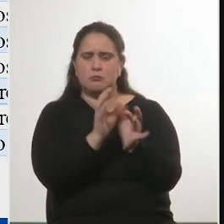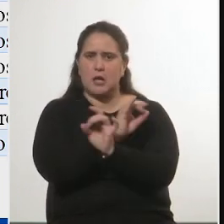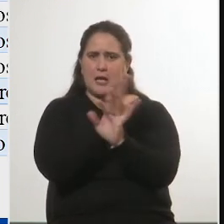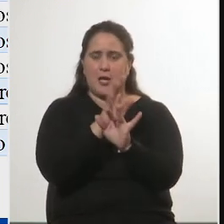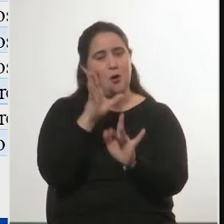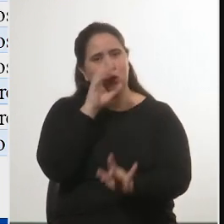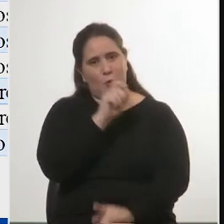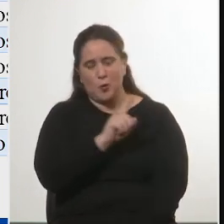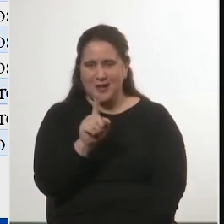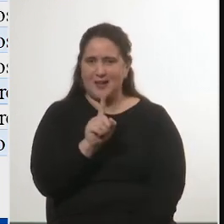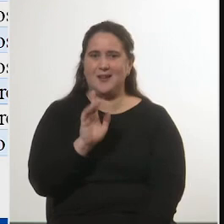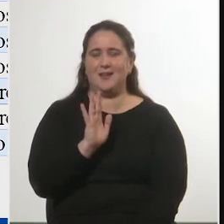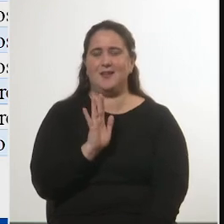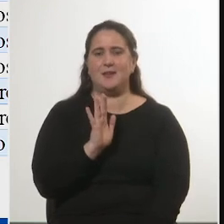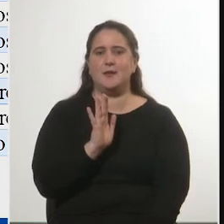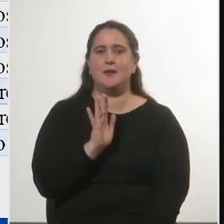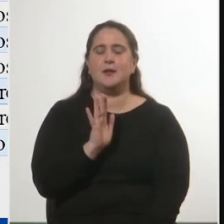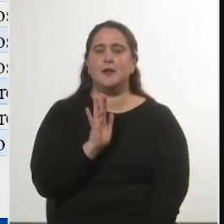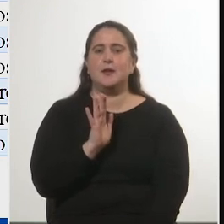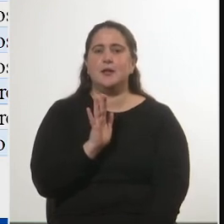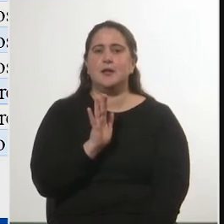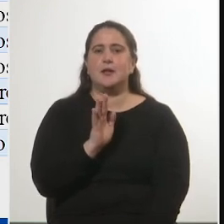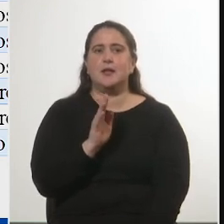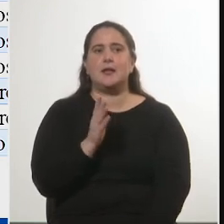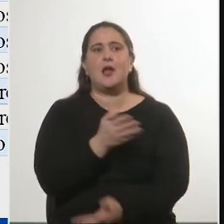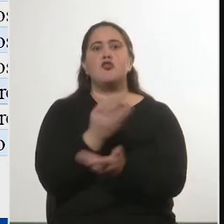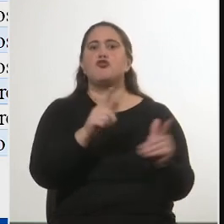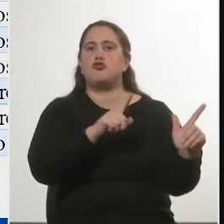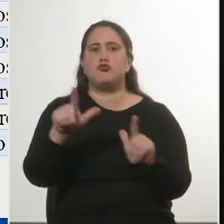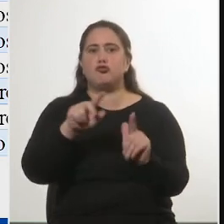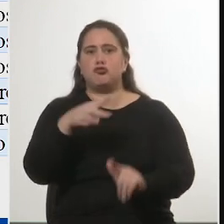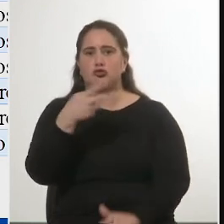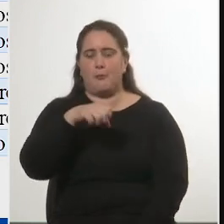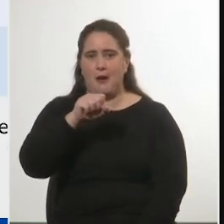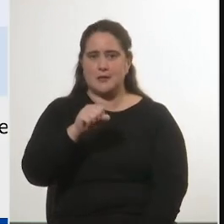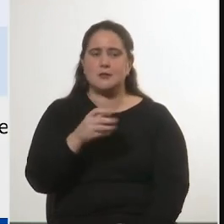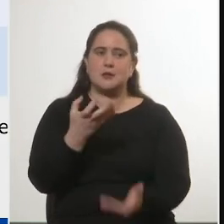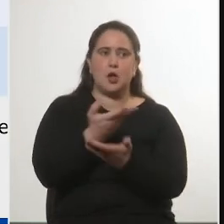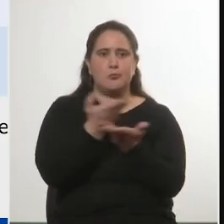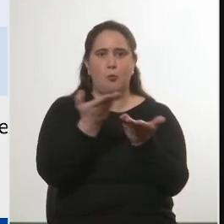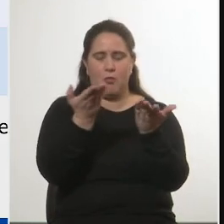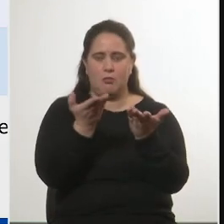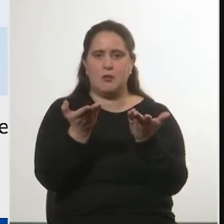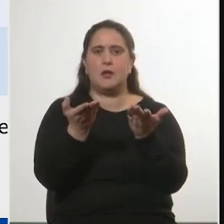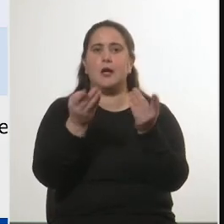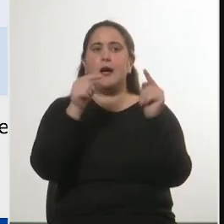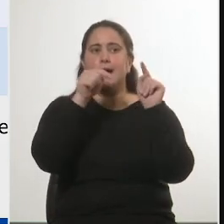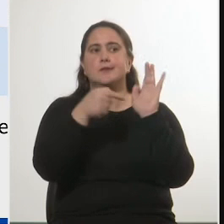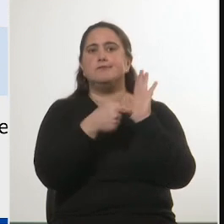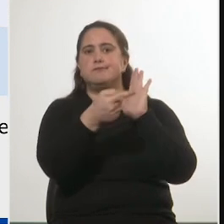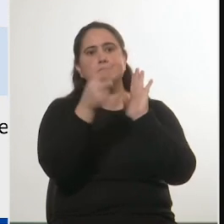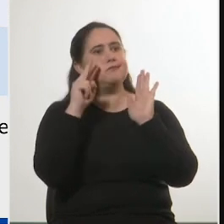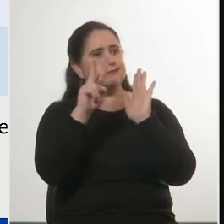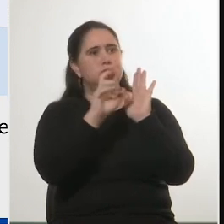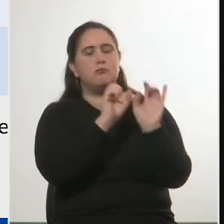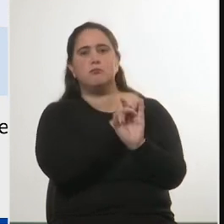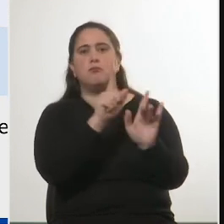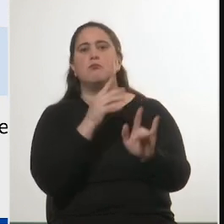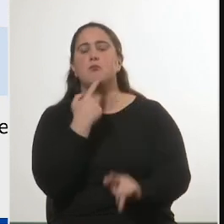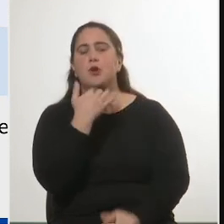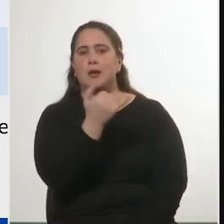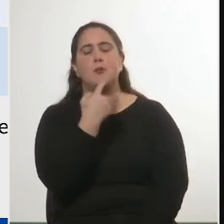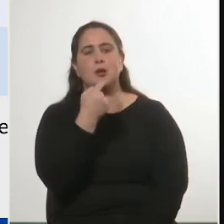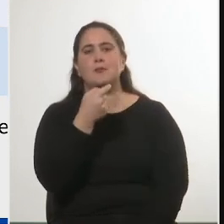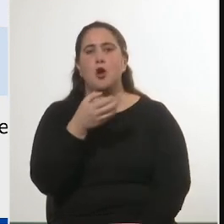que no les aburra esto, tengo 2 diapositivas más que me gustaría ponerlas, en las cuales ustedes ven, por ejemplo,